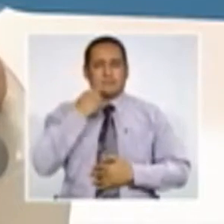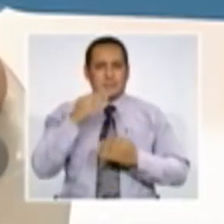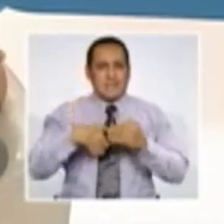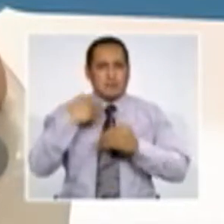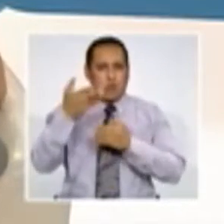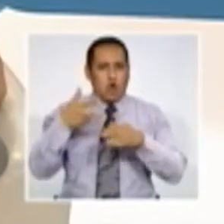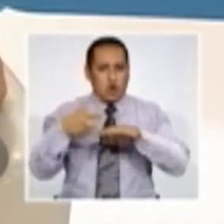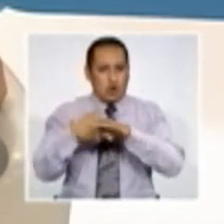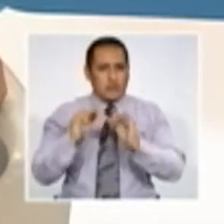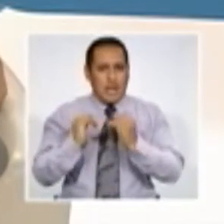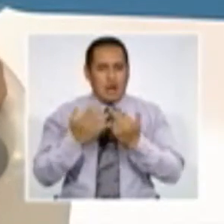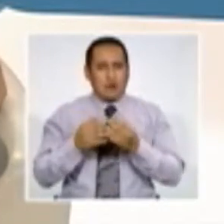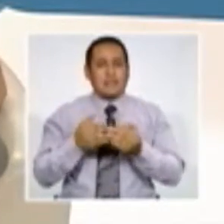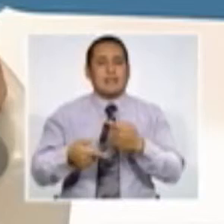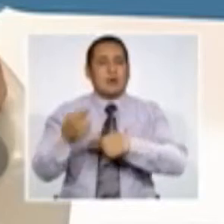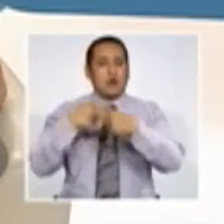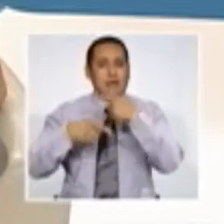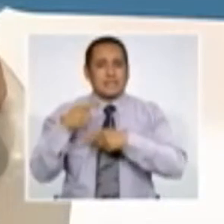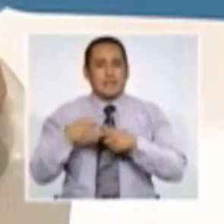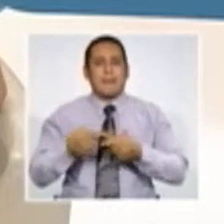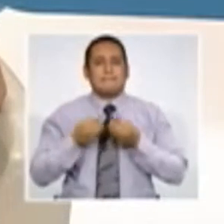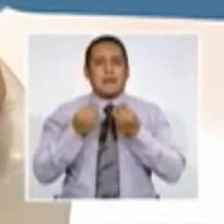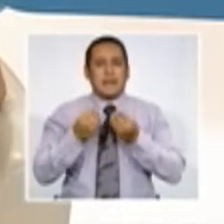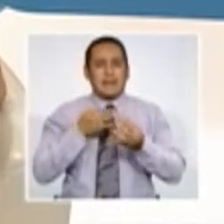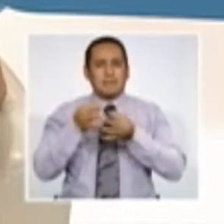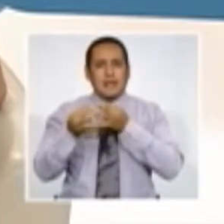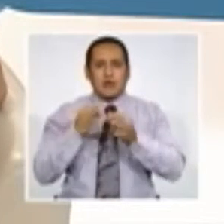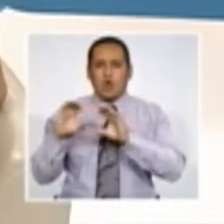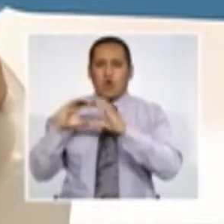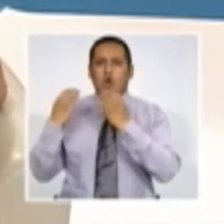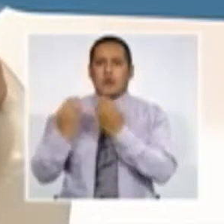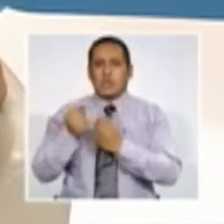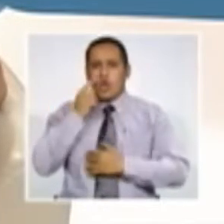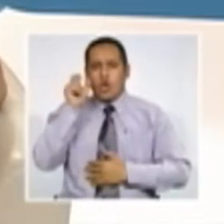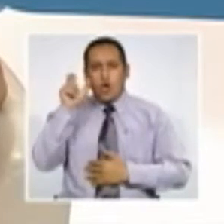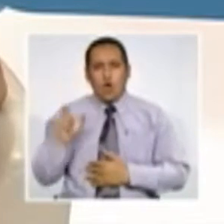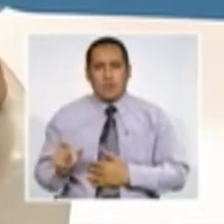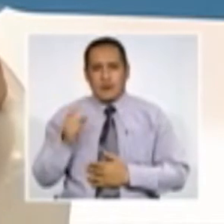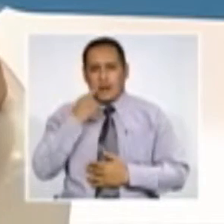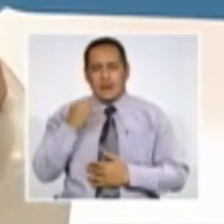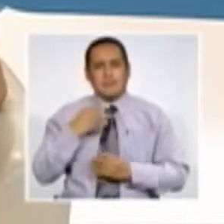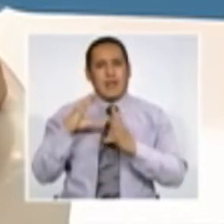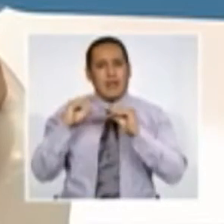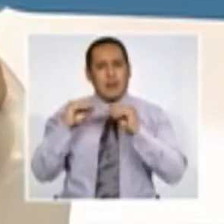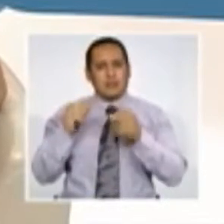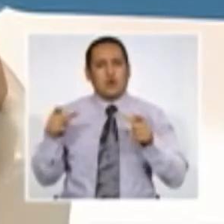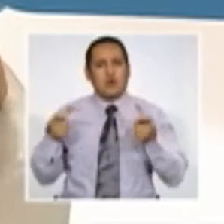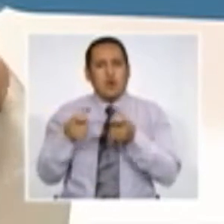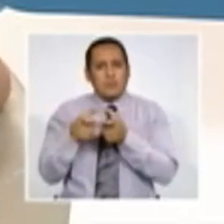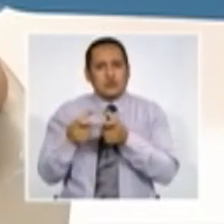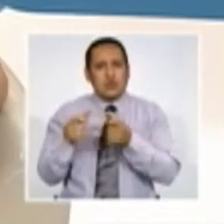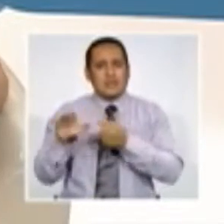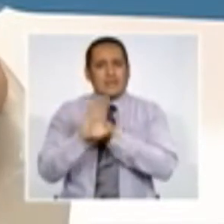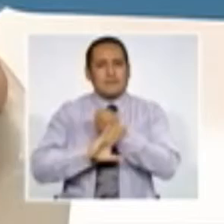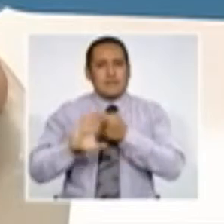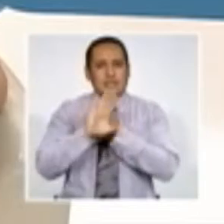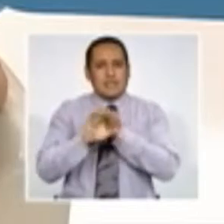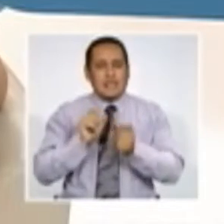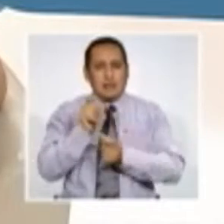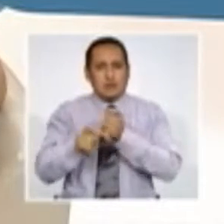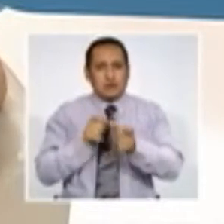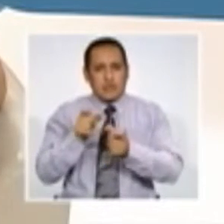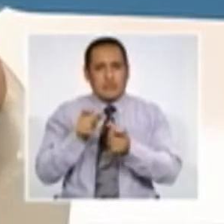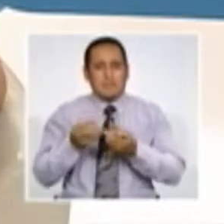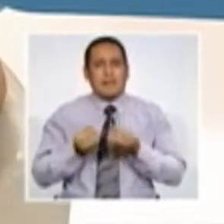esta reflexión nos vamos a ir a la pausa en Tus Derechos, pero regresamos con el congresista Jaime Delgado, de hecho miembro de la Comisión